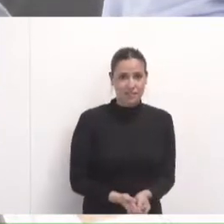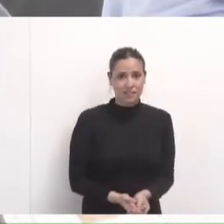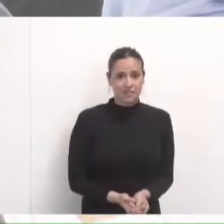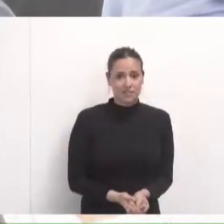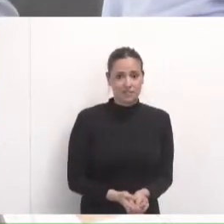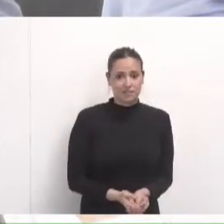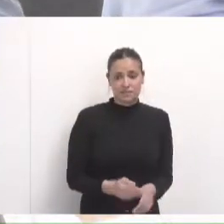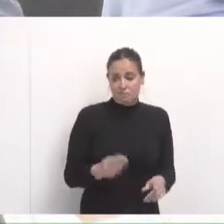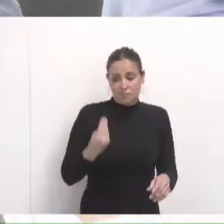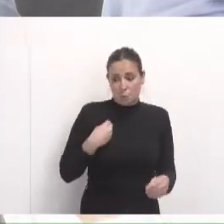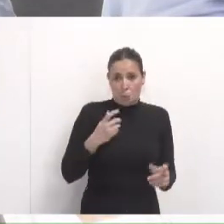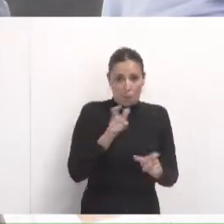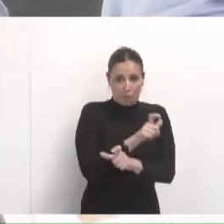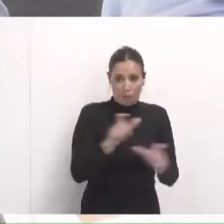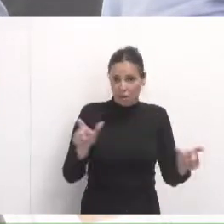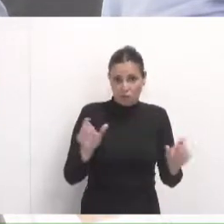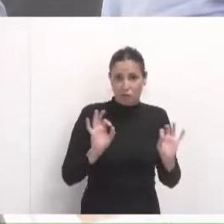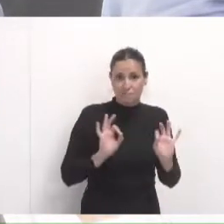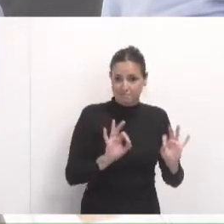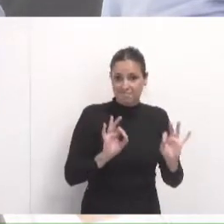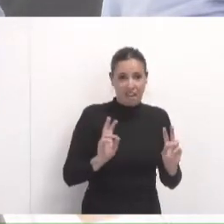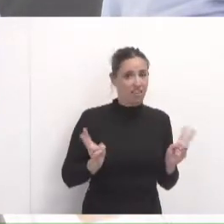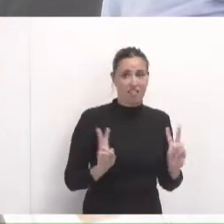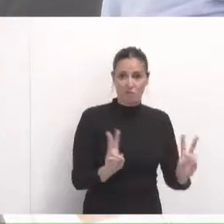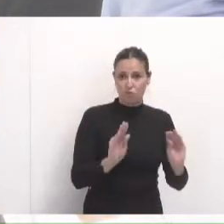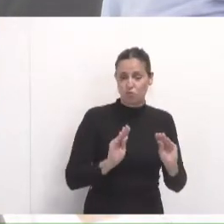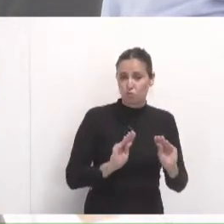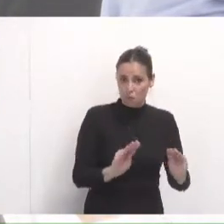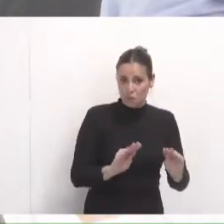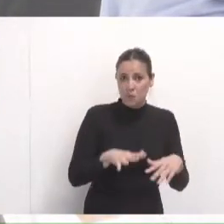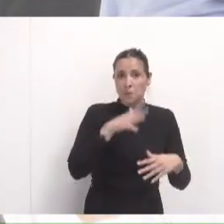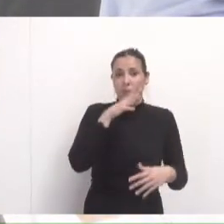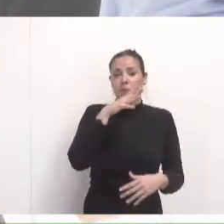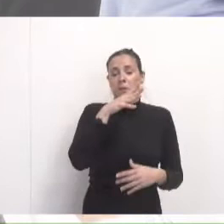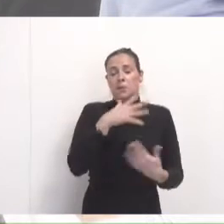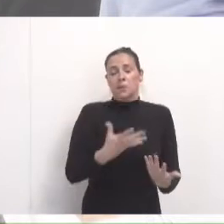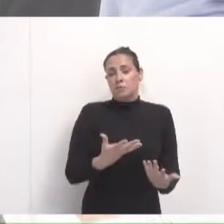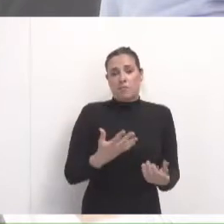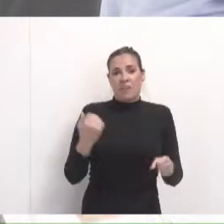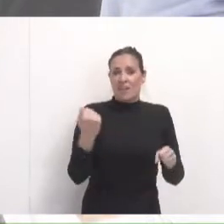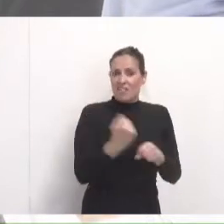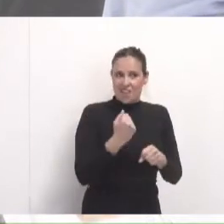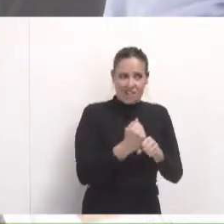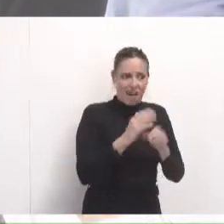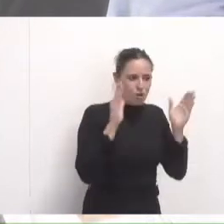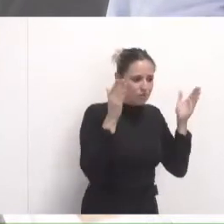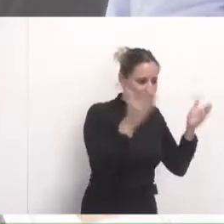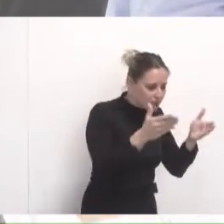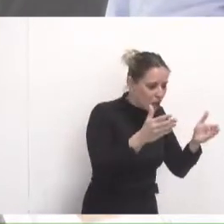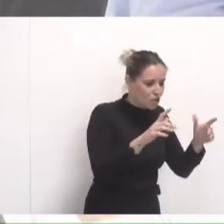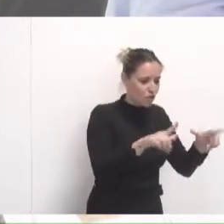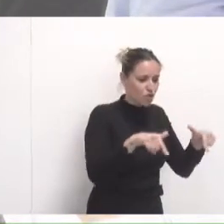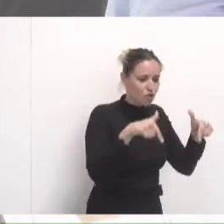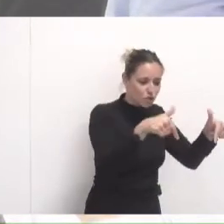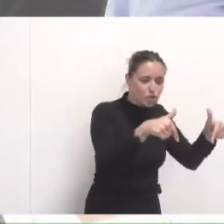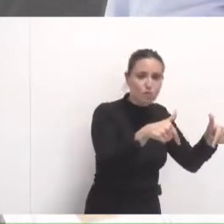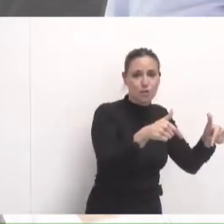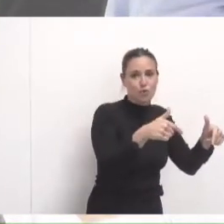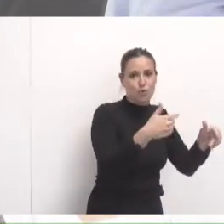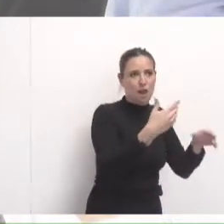la actividad humana. Por tanto, como digo, trabajar en todos los sentidos, no solamente en los residuos sólidos urbanos, sino tenemos que